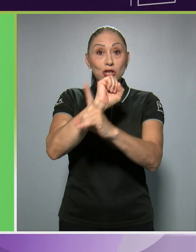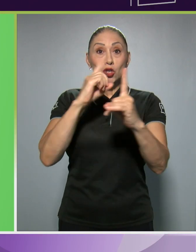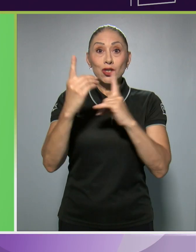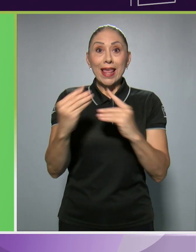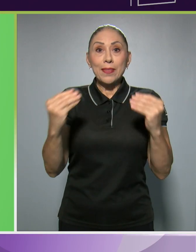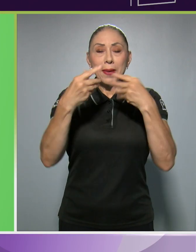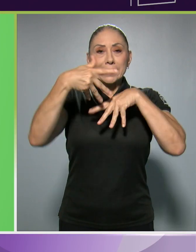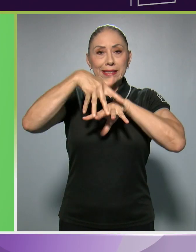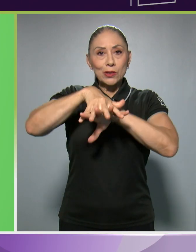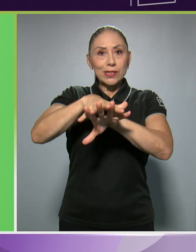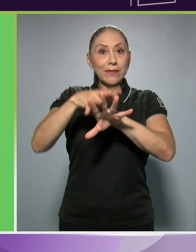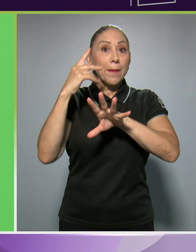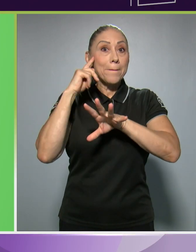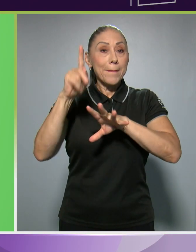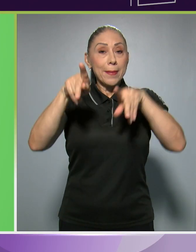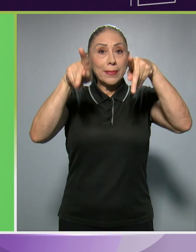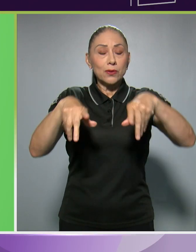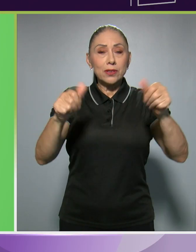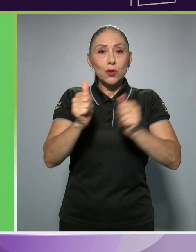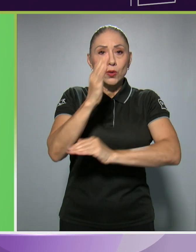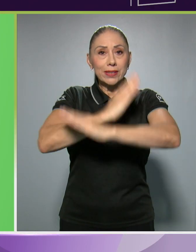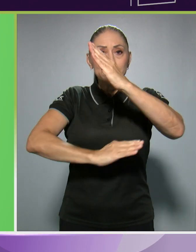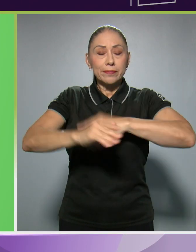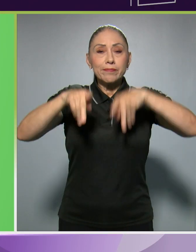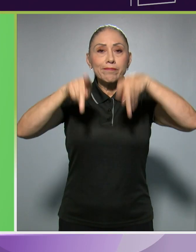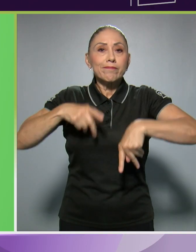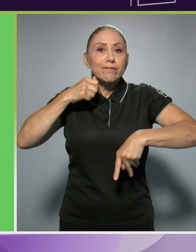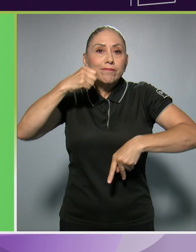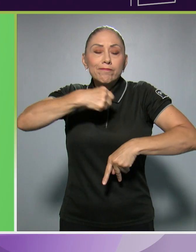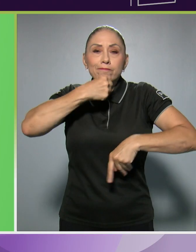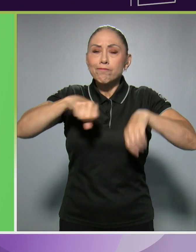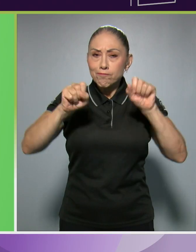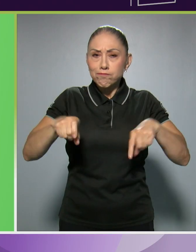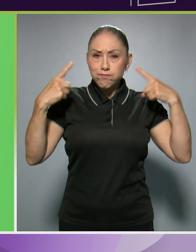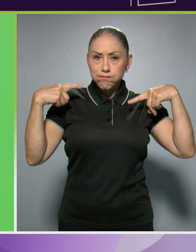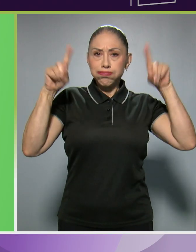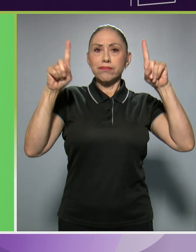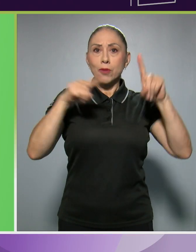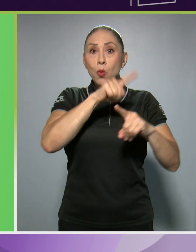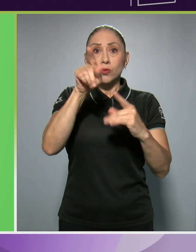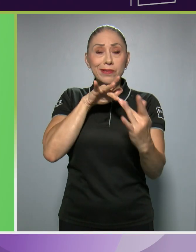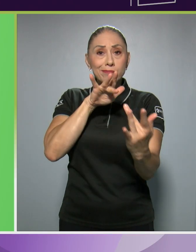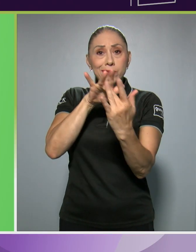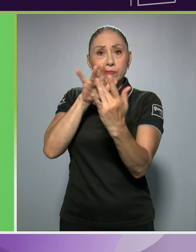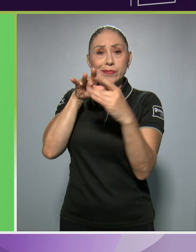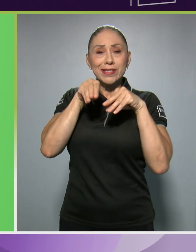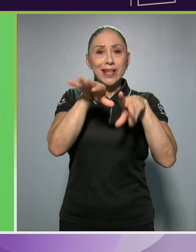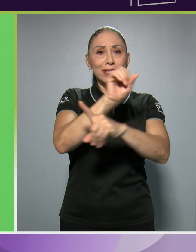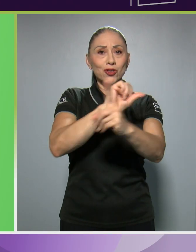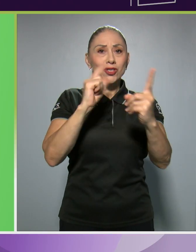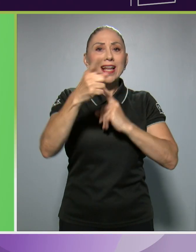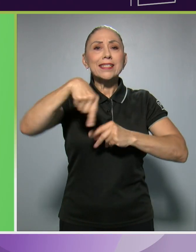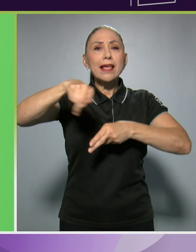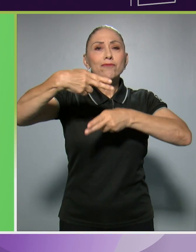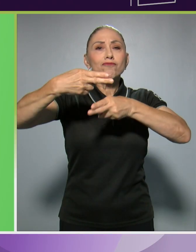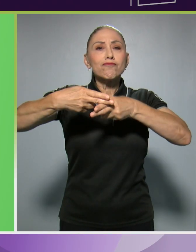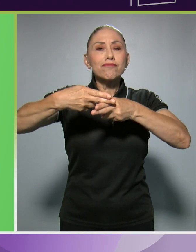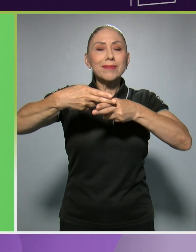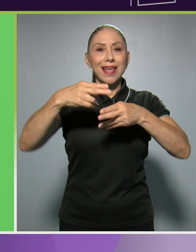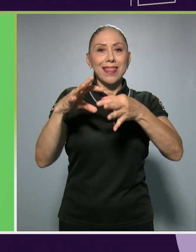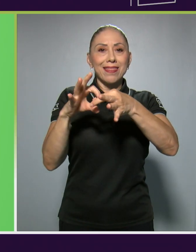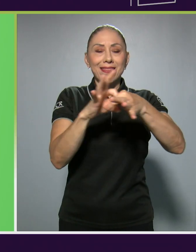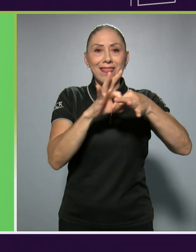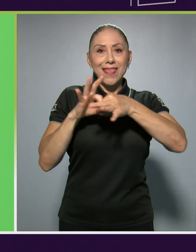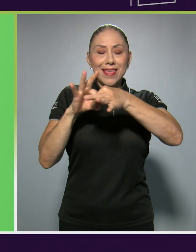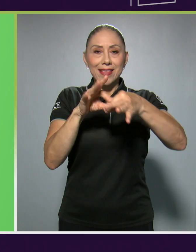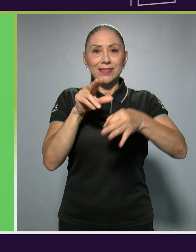con discapacidad y las personas adultas mayores es posible. Síganos en las redes sociales donde el programa aparece como Nexos